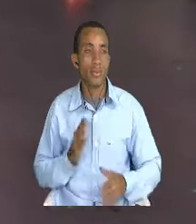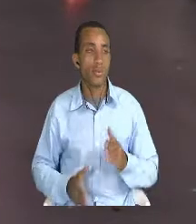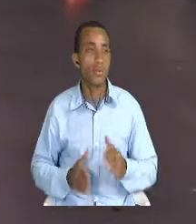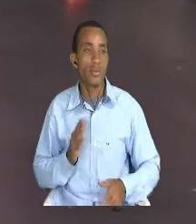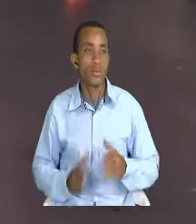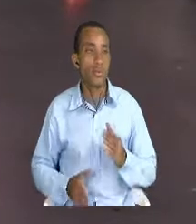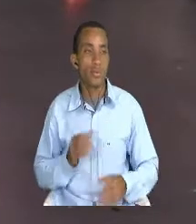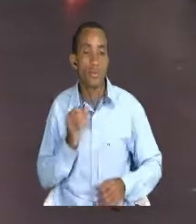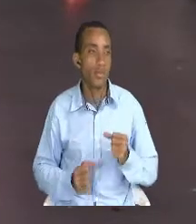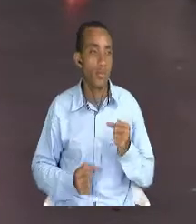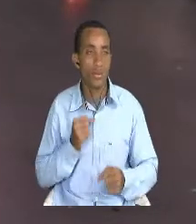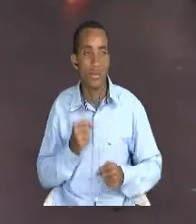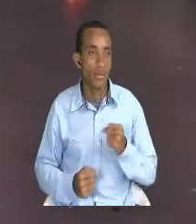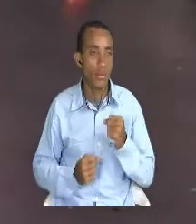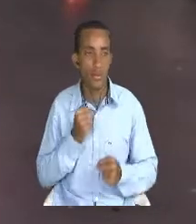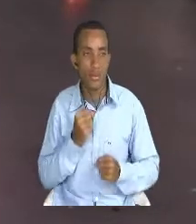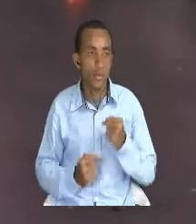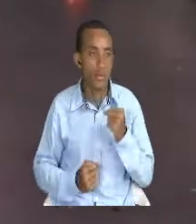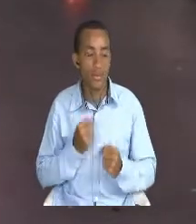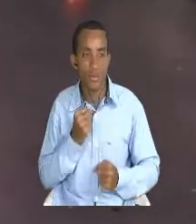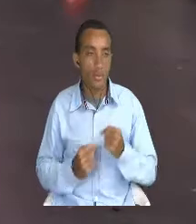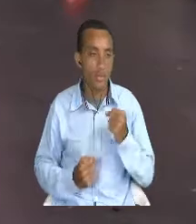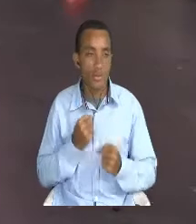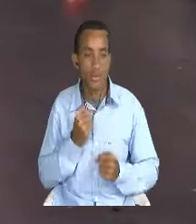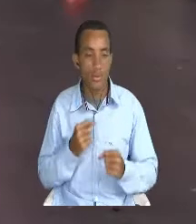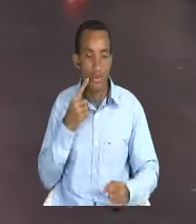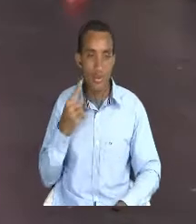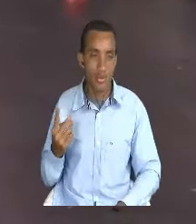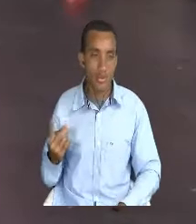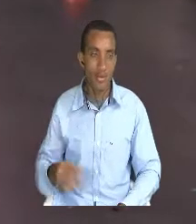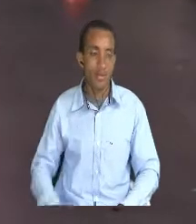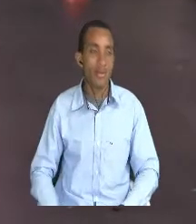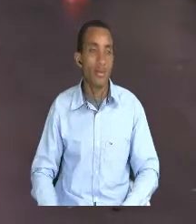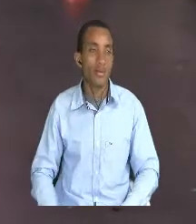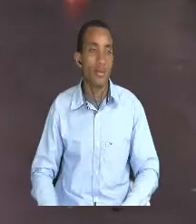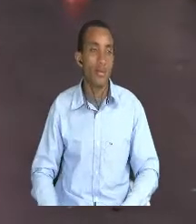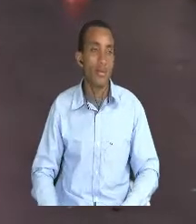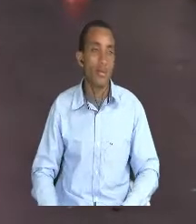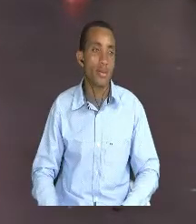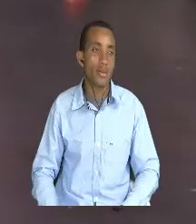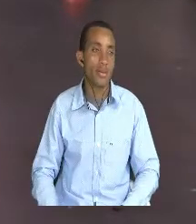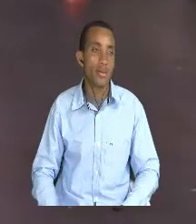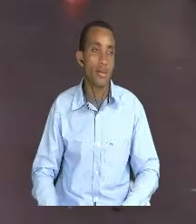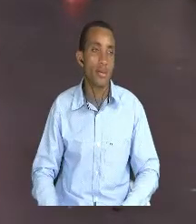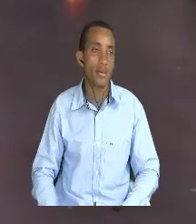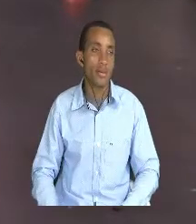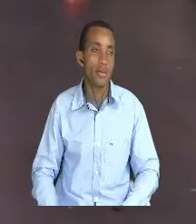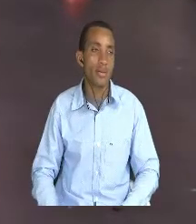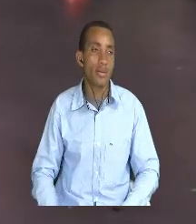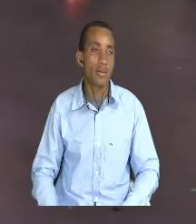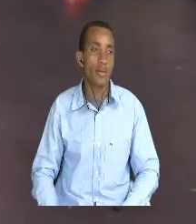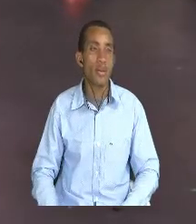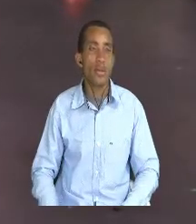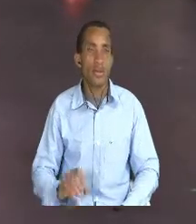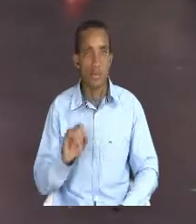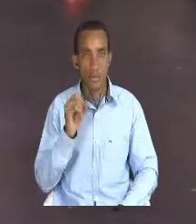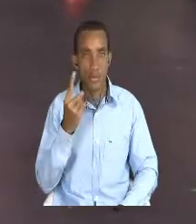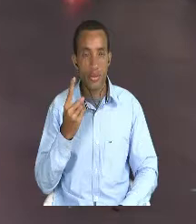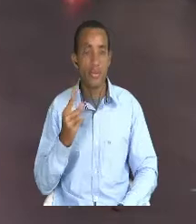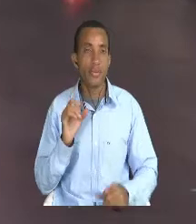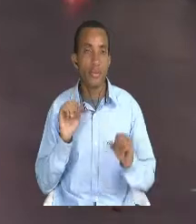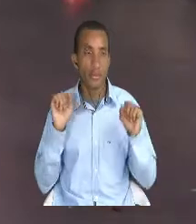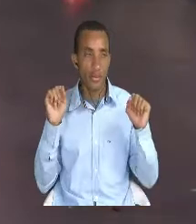para empezar a fatigar un poco el cuerpo y empezar a movernos un poco más. ¿Listo? Muy bien. Bueno, entonces ahora sí vamos a arrancar con el primer ejercicio que se llama